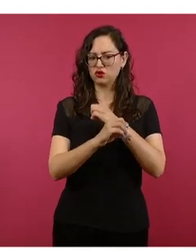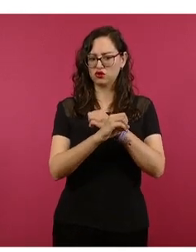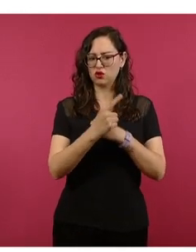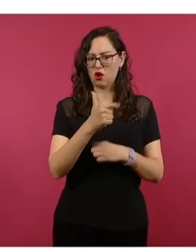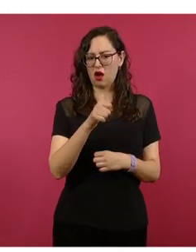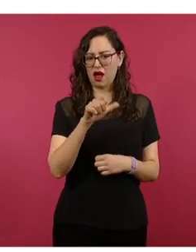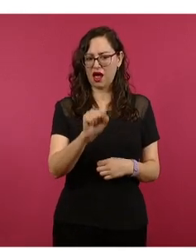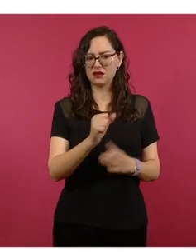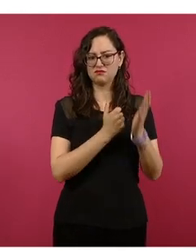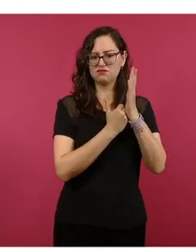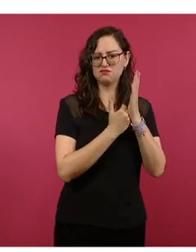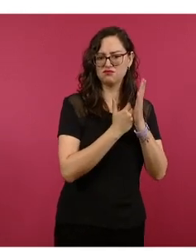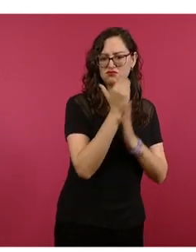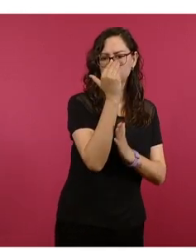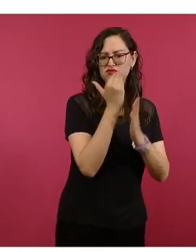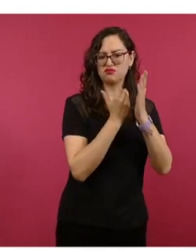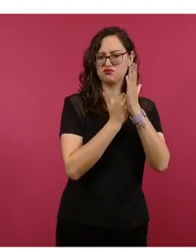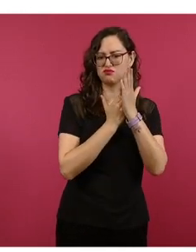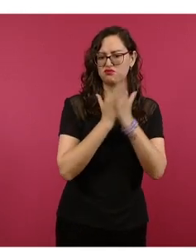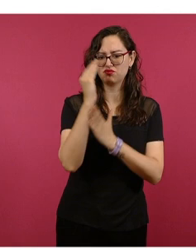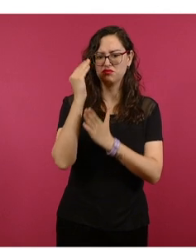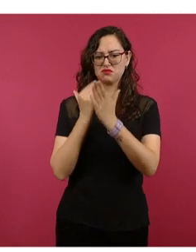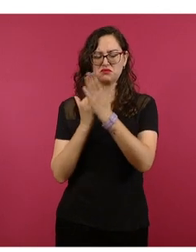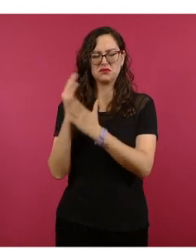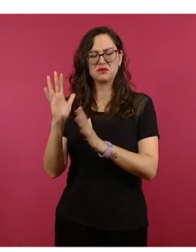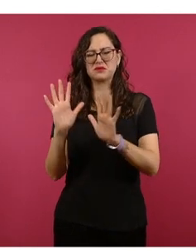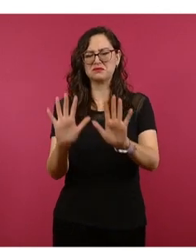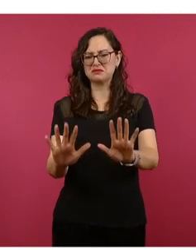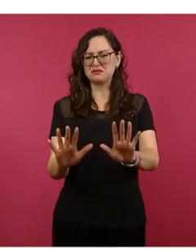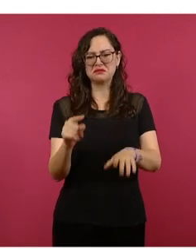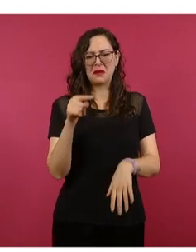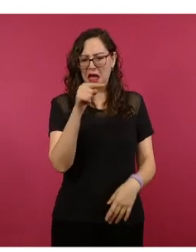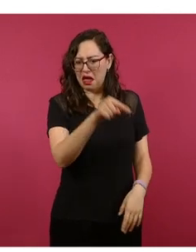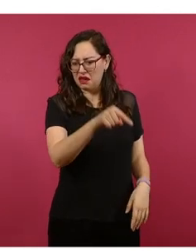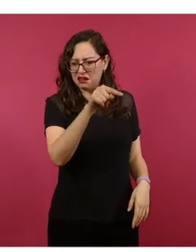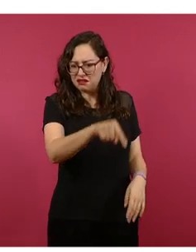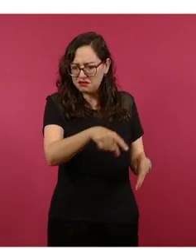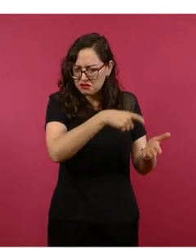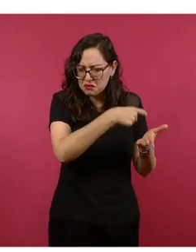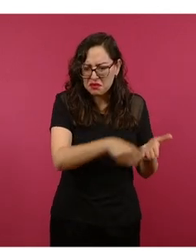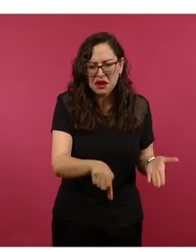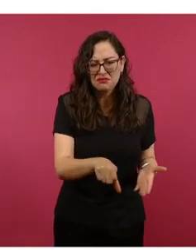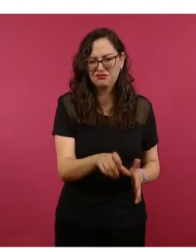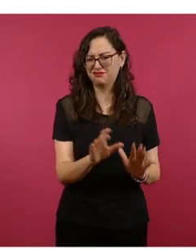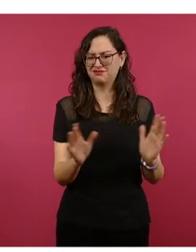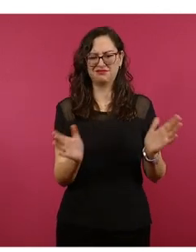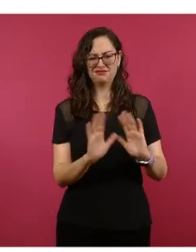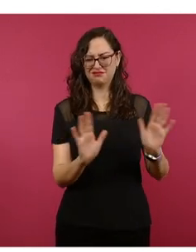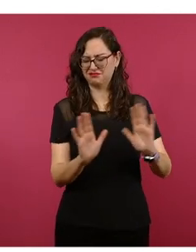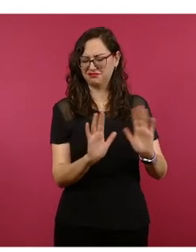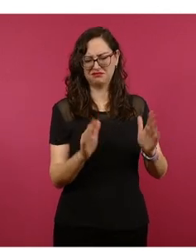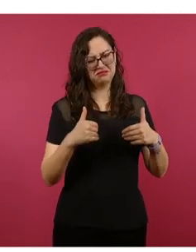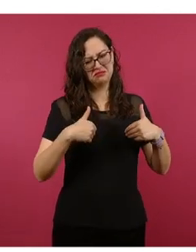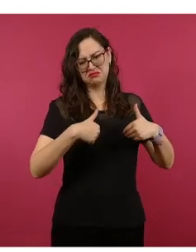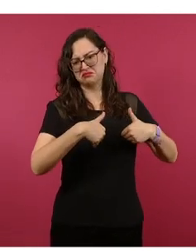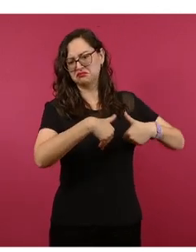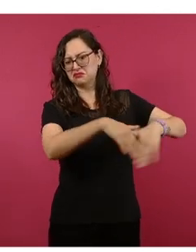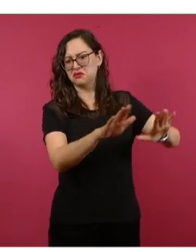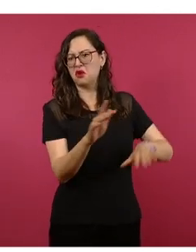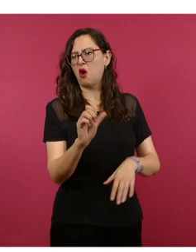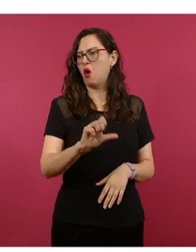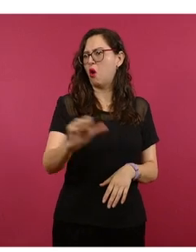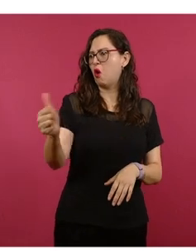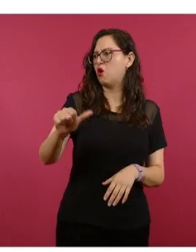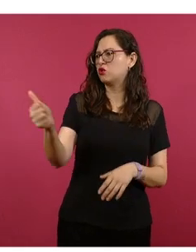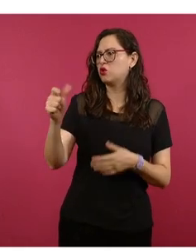zona, pues debemos de considerar que no es necesario comprar ahí, siempre habrá mejores alternativas, es un mercado abierto y tenemos